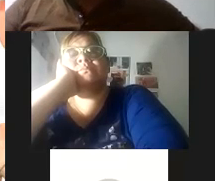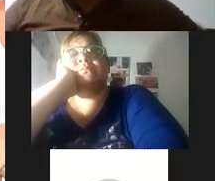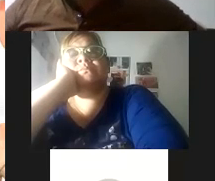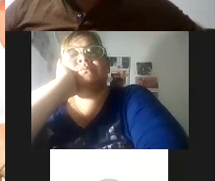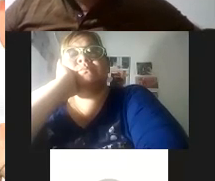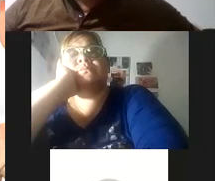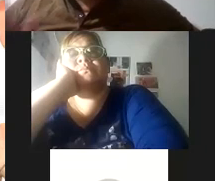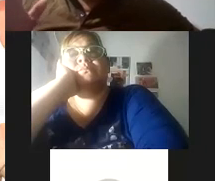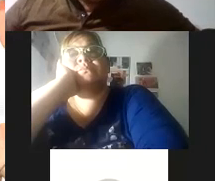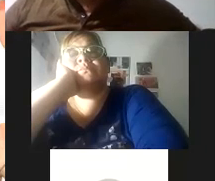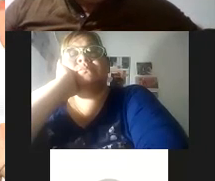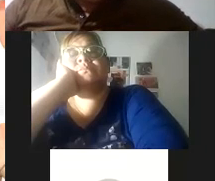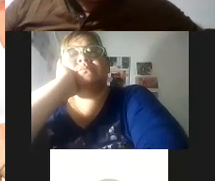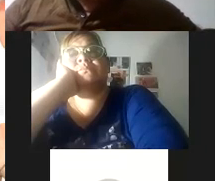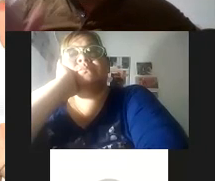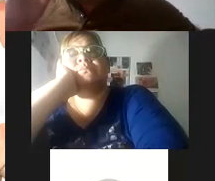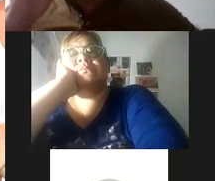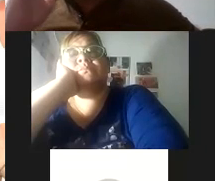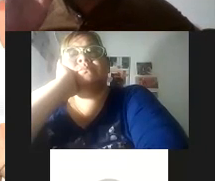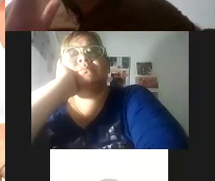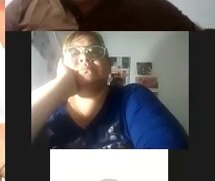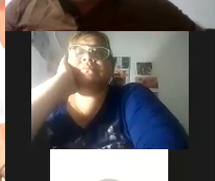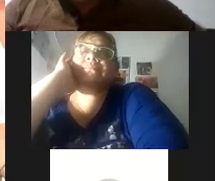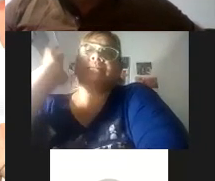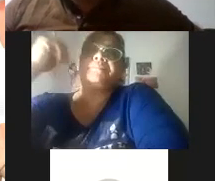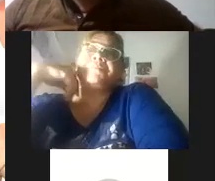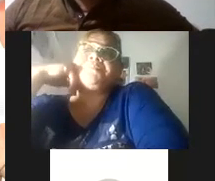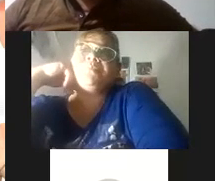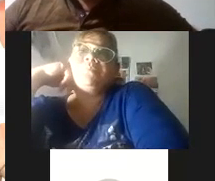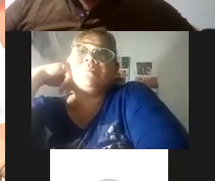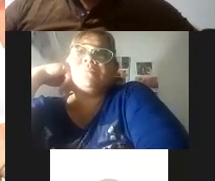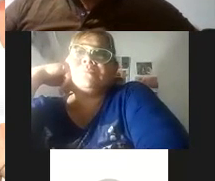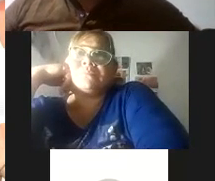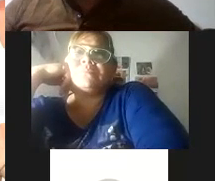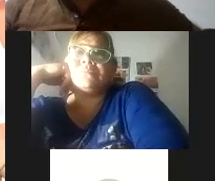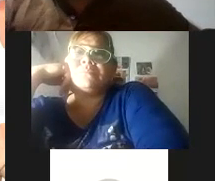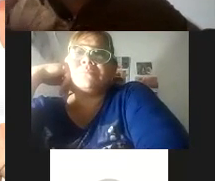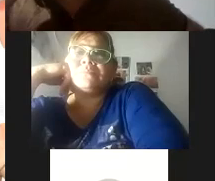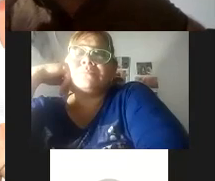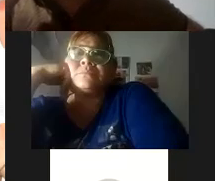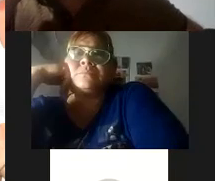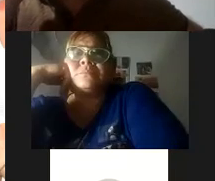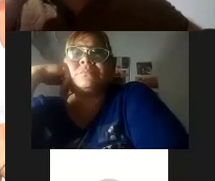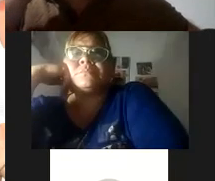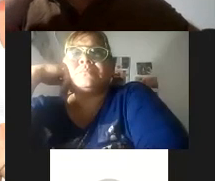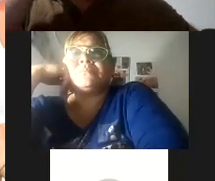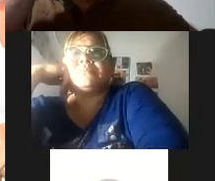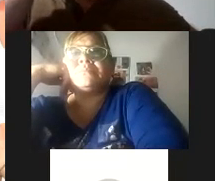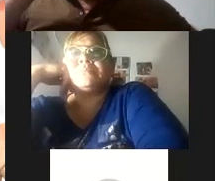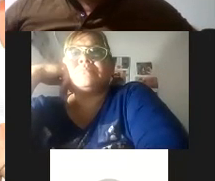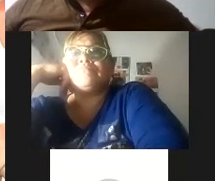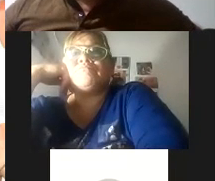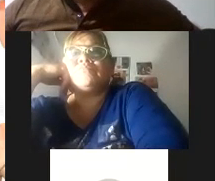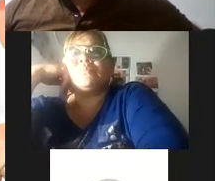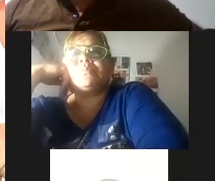Ese es el esqueleto axial o esqueleto medial. Y después tenemos los apéndices